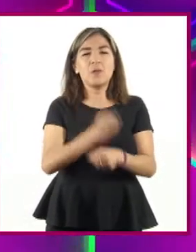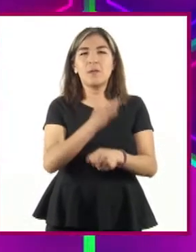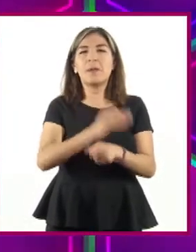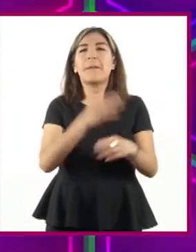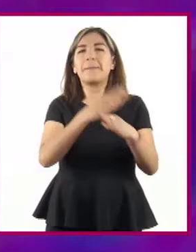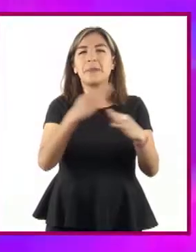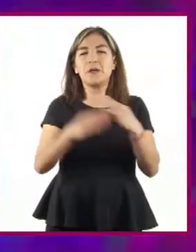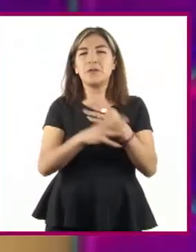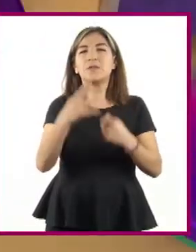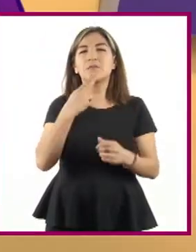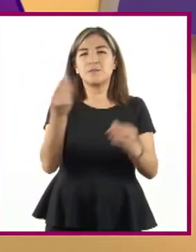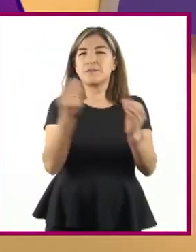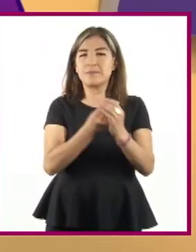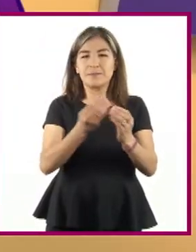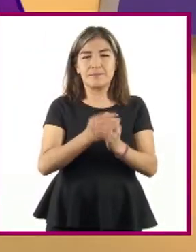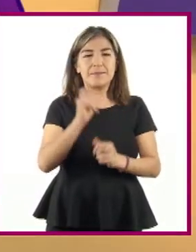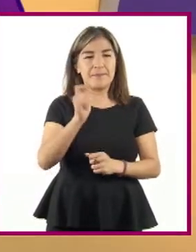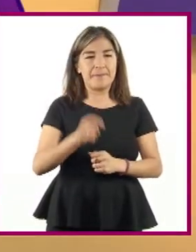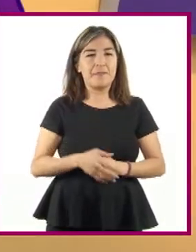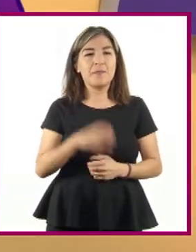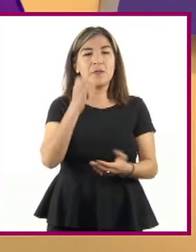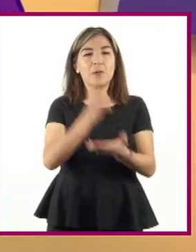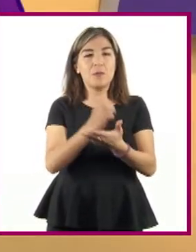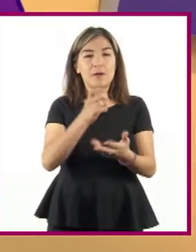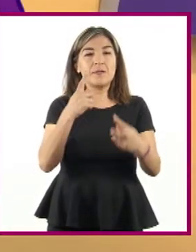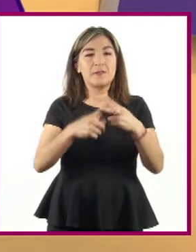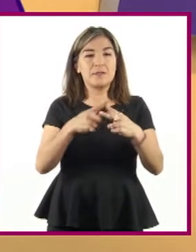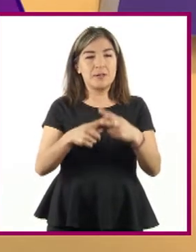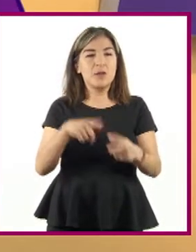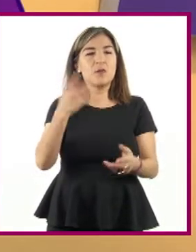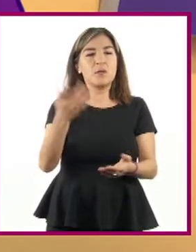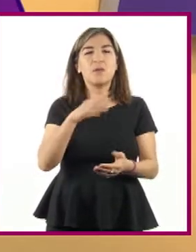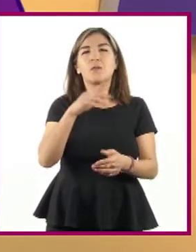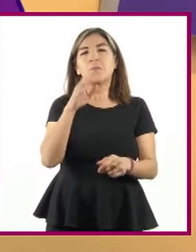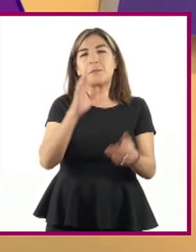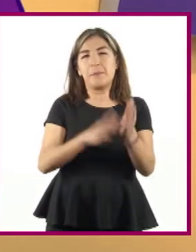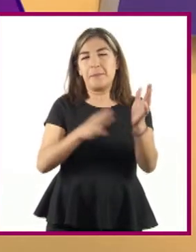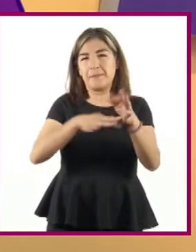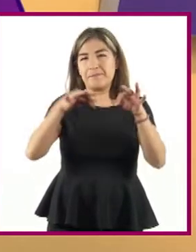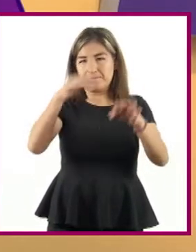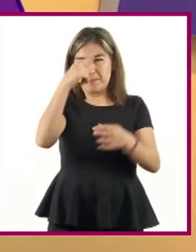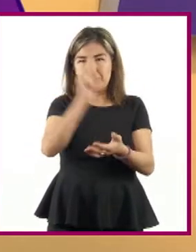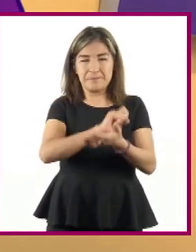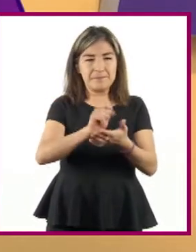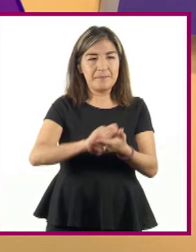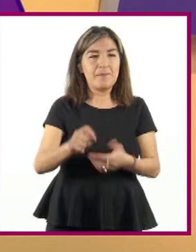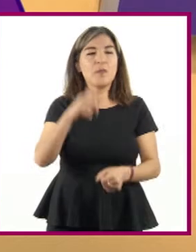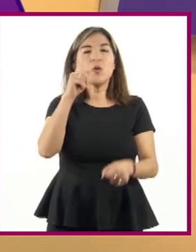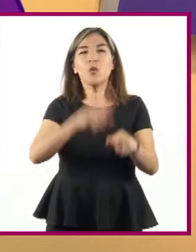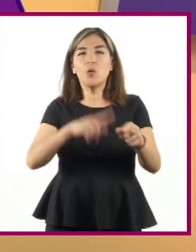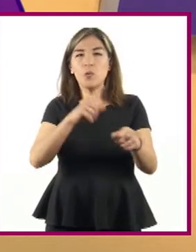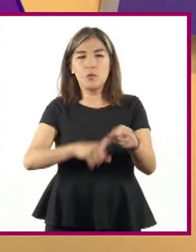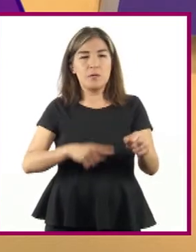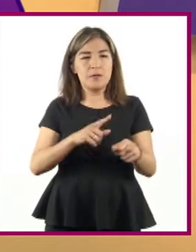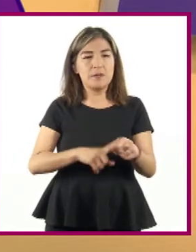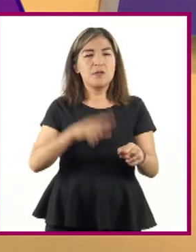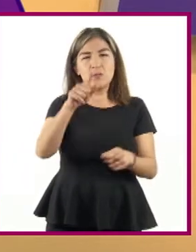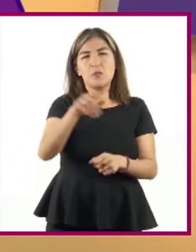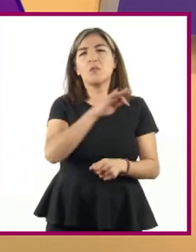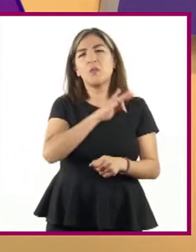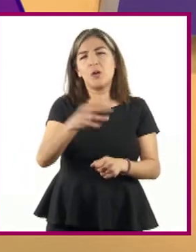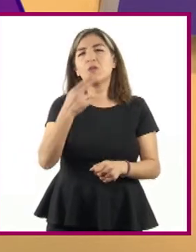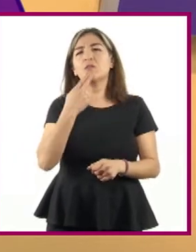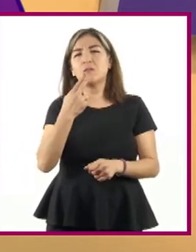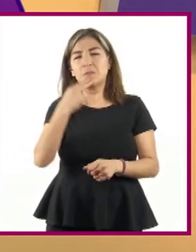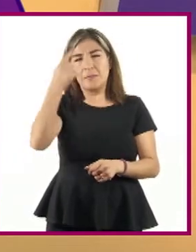utilizar en esta sesión son cuaderno de matemáticas o papel para escribir, lápiz, colores, los cuales pueden